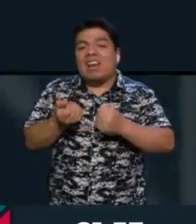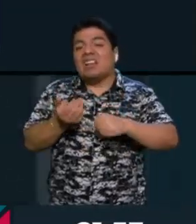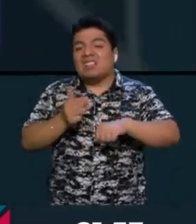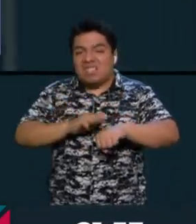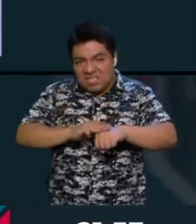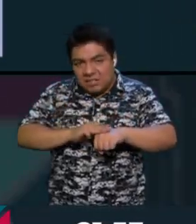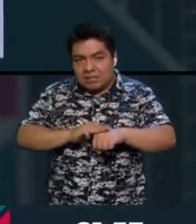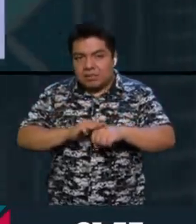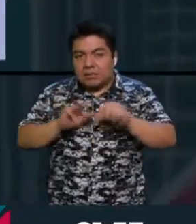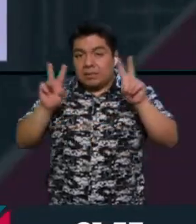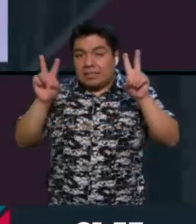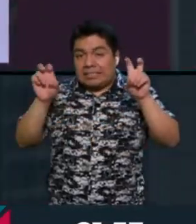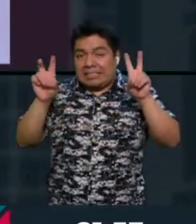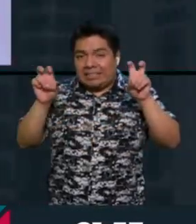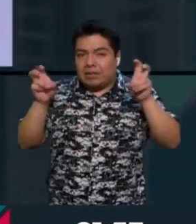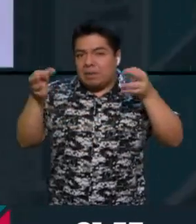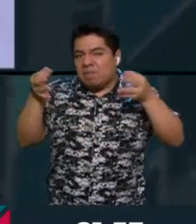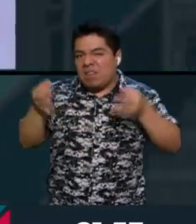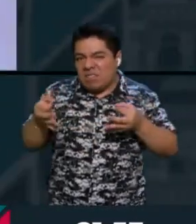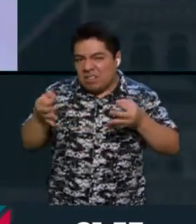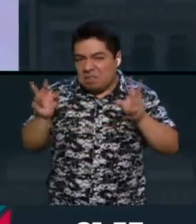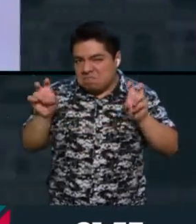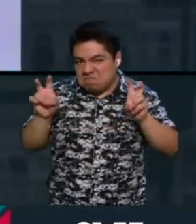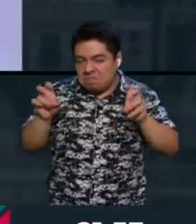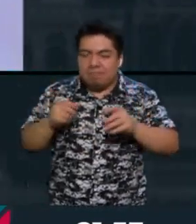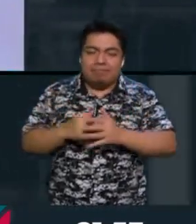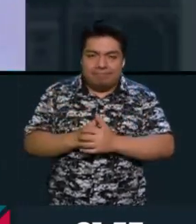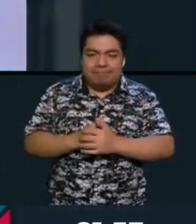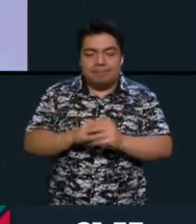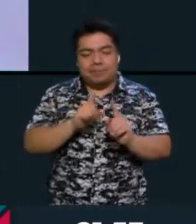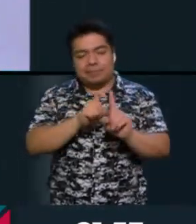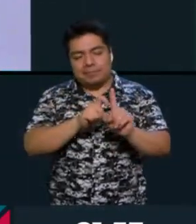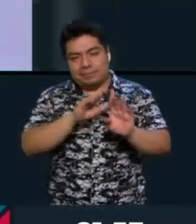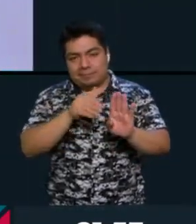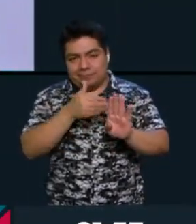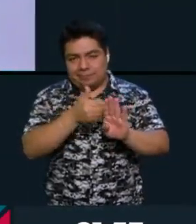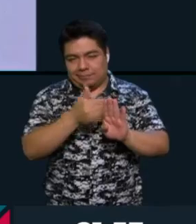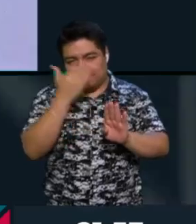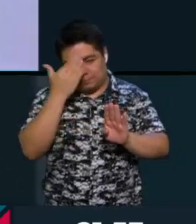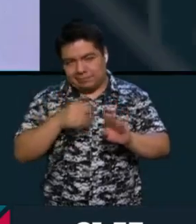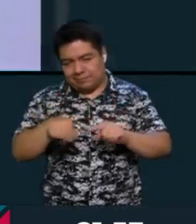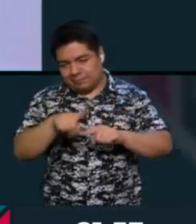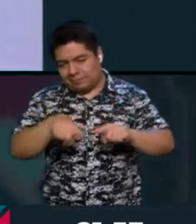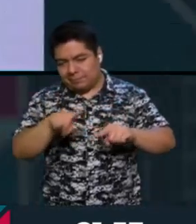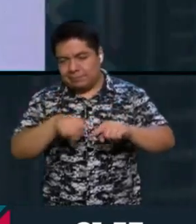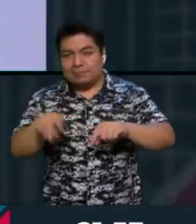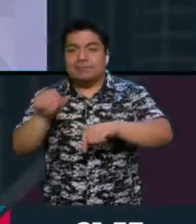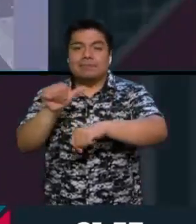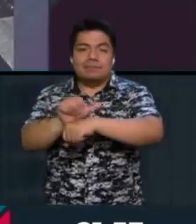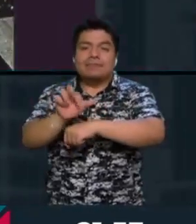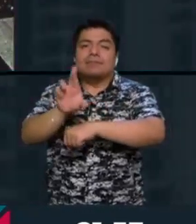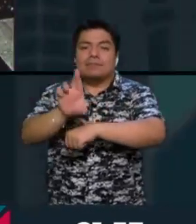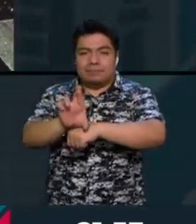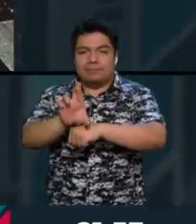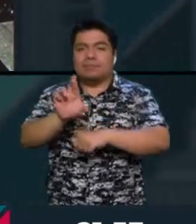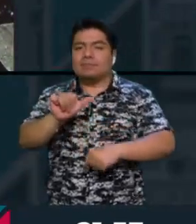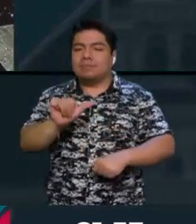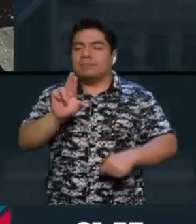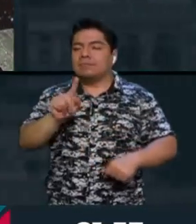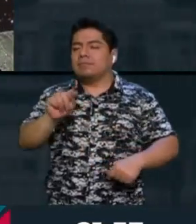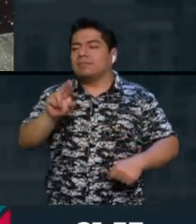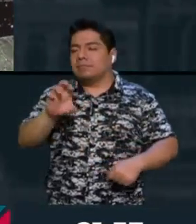Esa es la mayor crítica social que realizan los autores en esta novela. Hay, por otra parte,